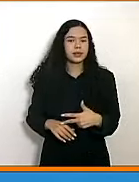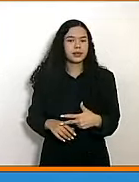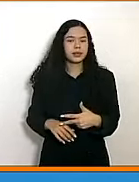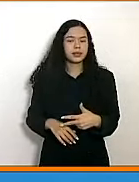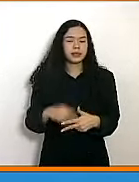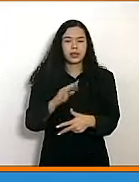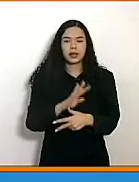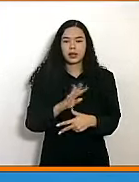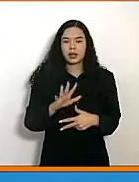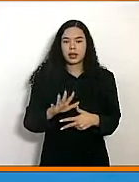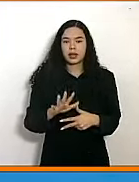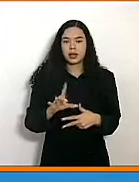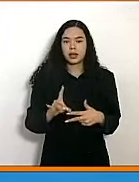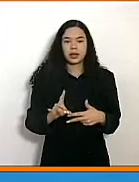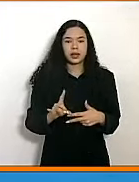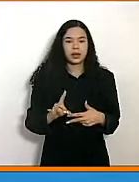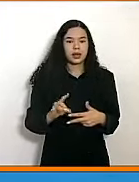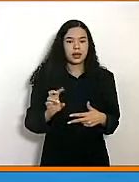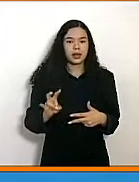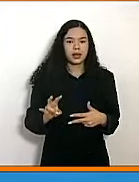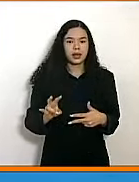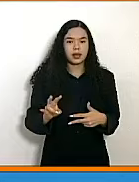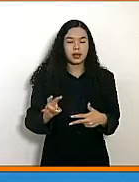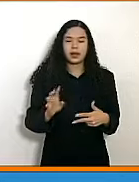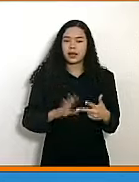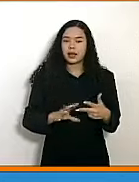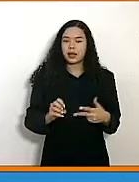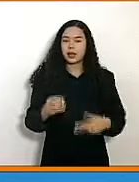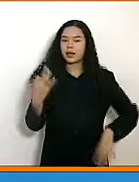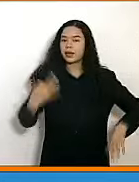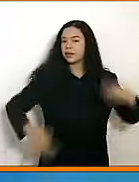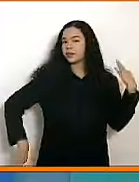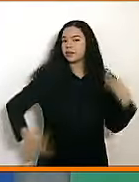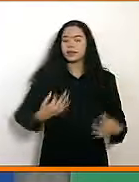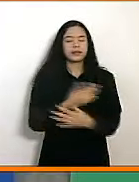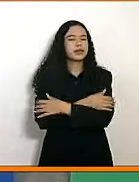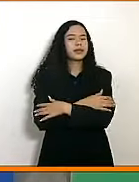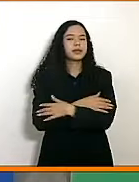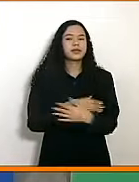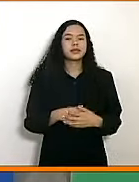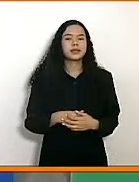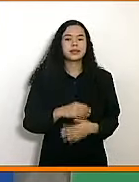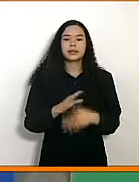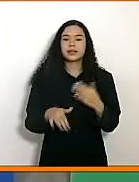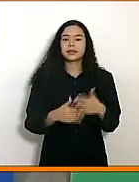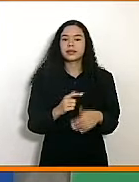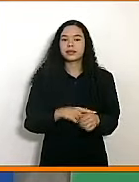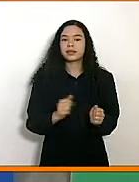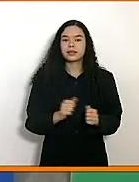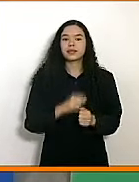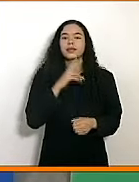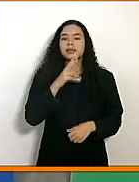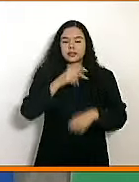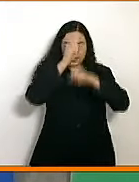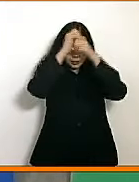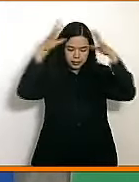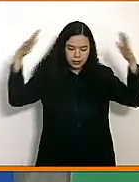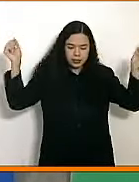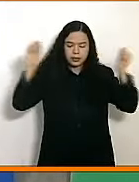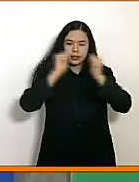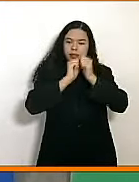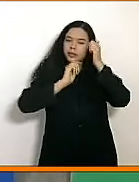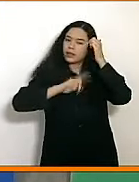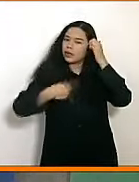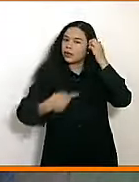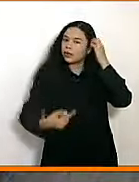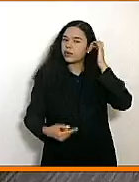3. 45, 87 y 50. Muchas felicidades. Es momento de hacer de tus sueños una